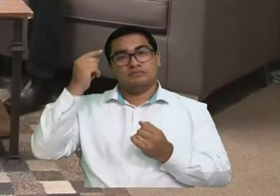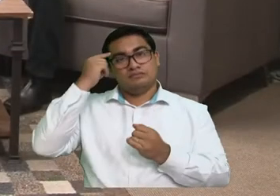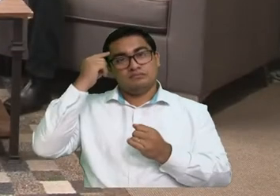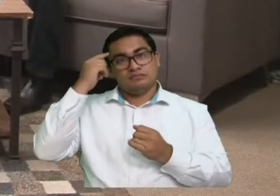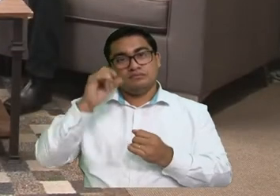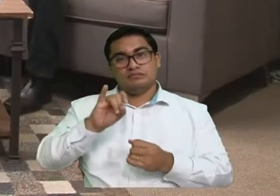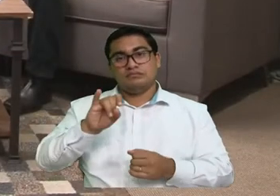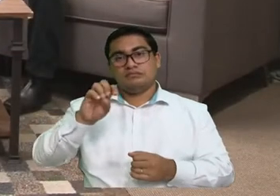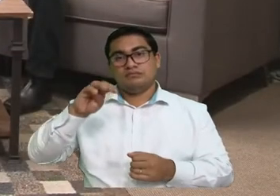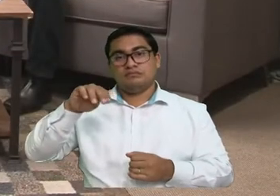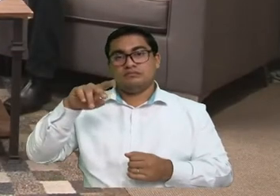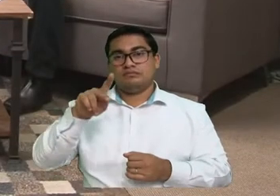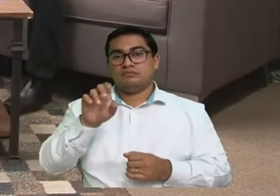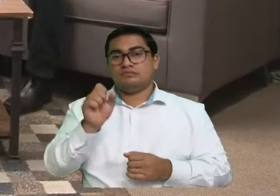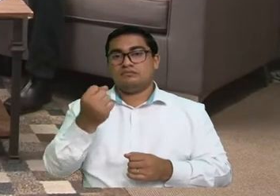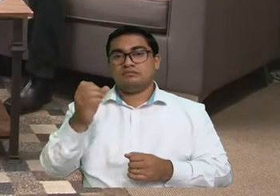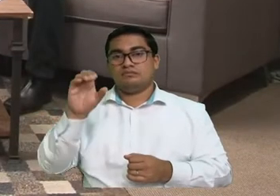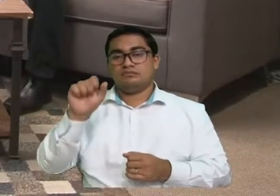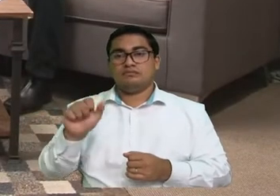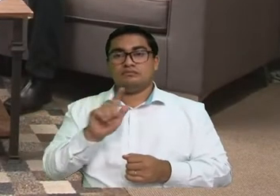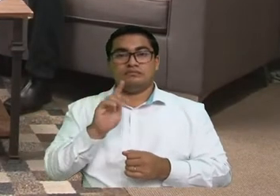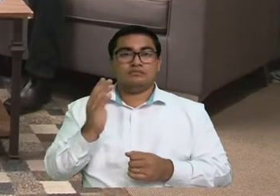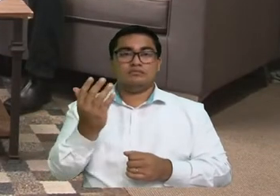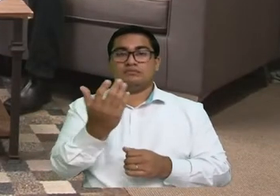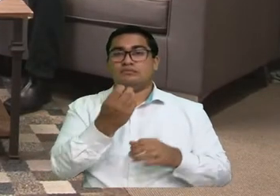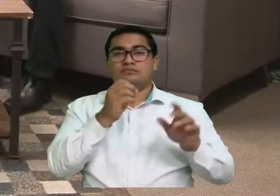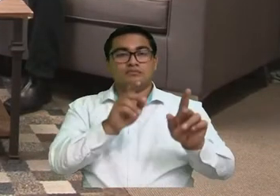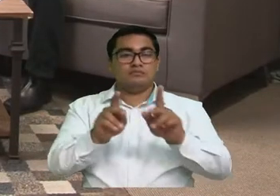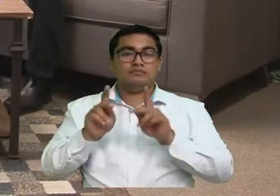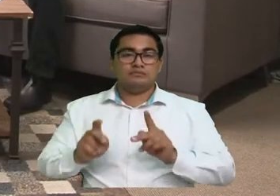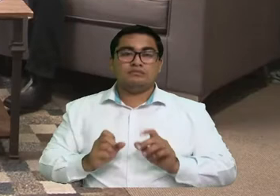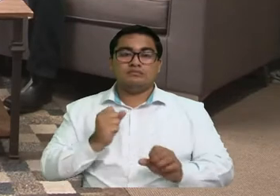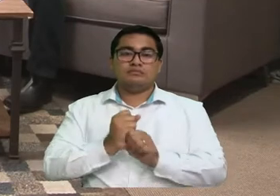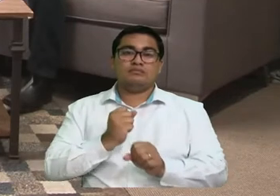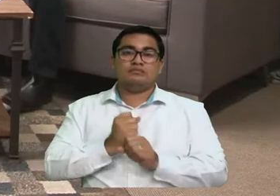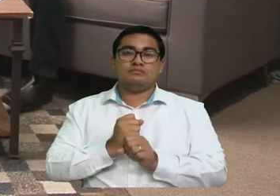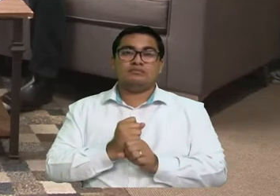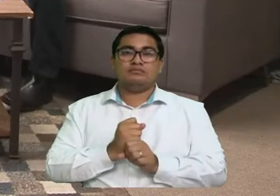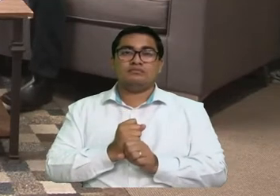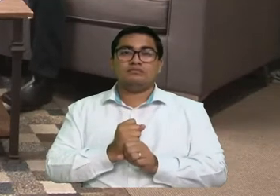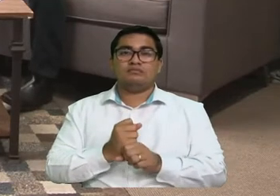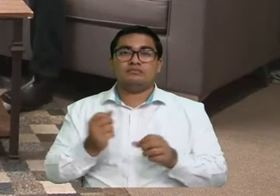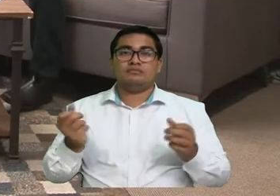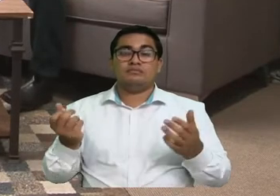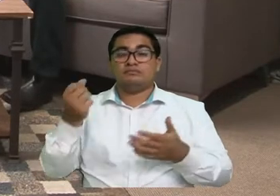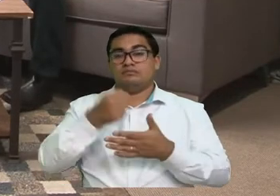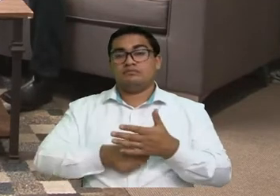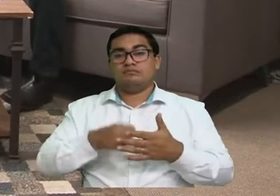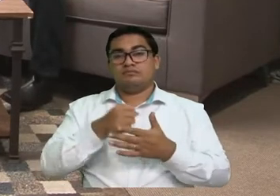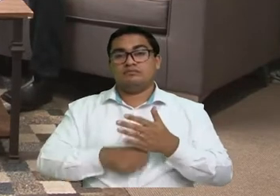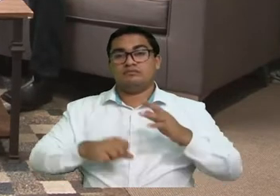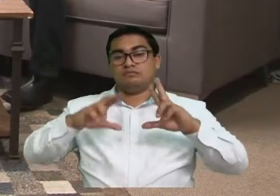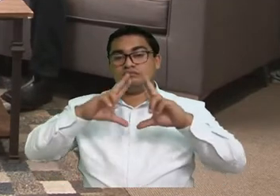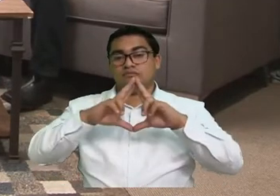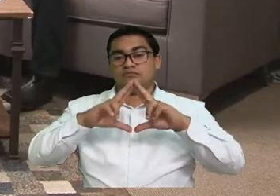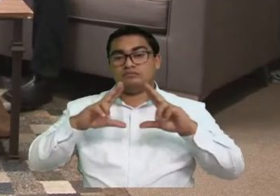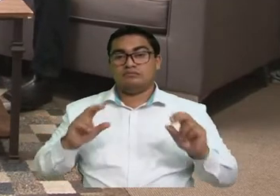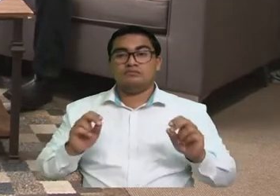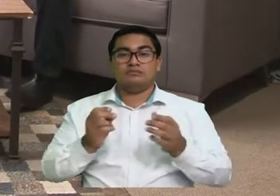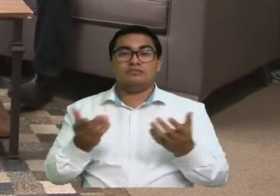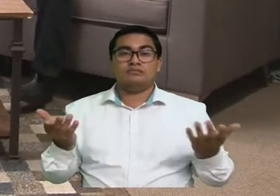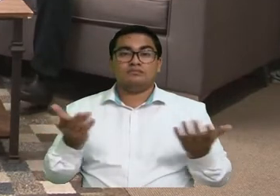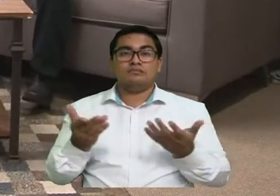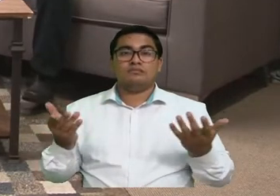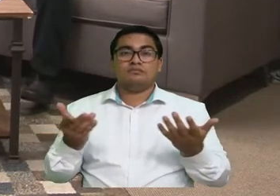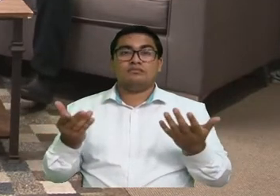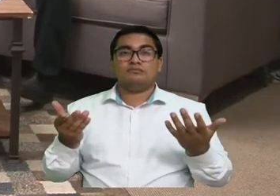Impesca, todos esos pescadores, todas esas personas que están dedicados a esta labor, dando su esfuerzo patrio, como bien lo ha dicho. ¿Cómo estamos en